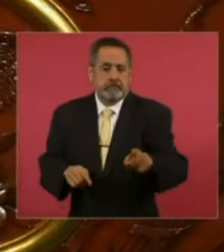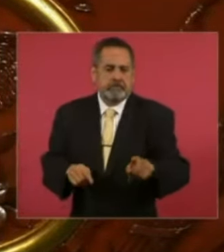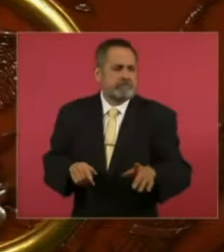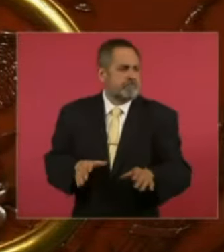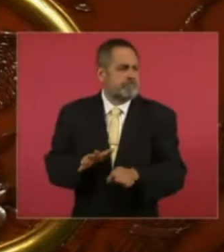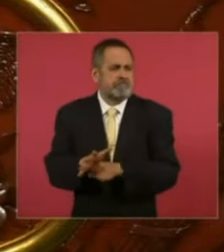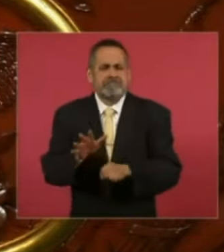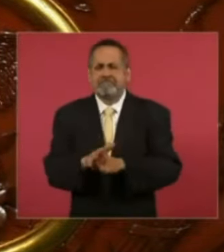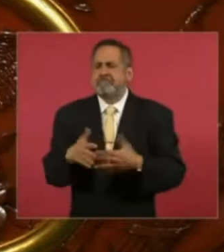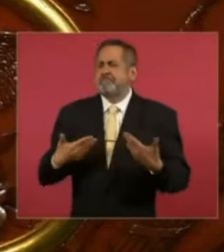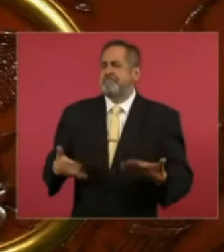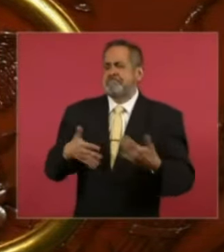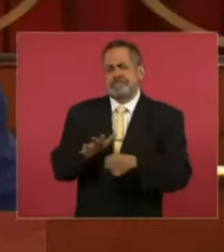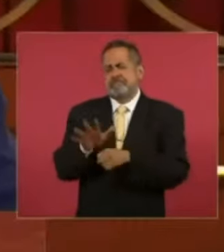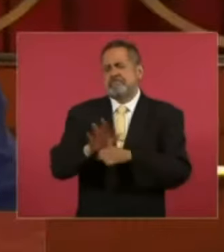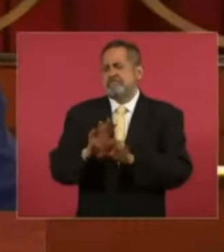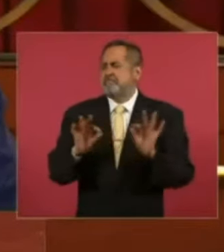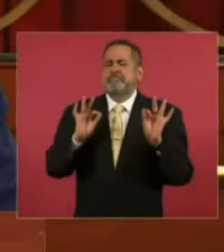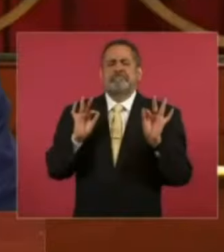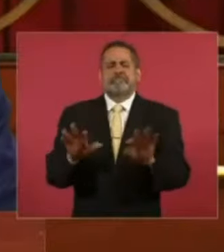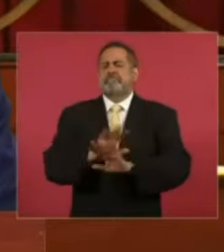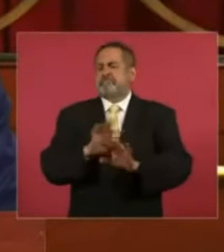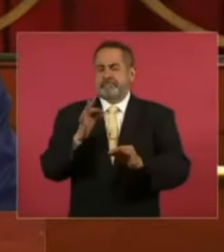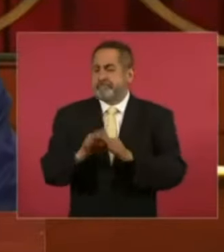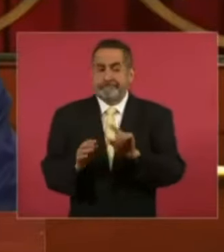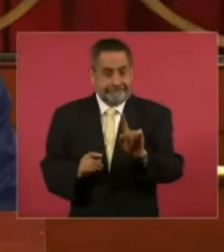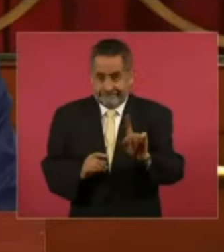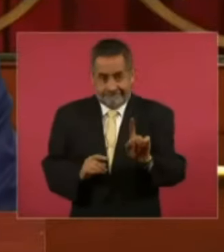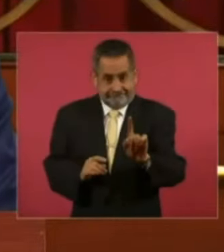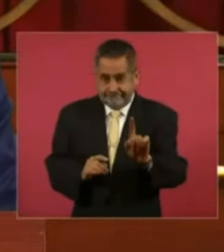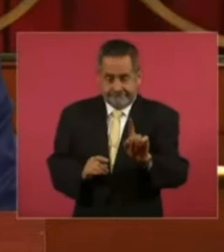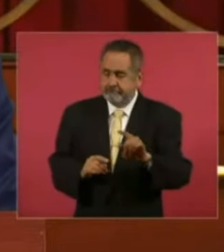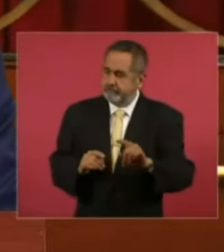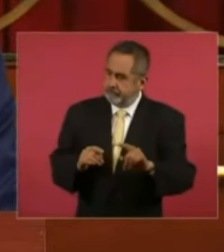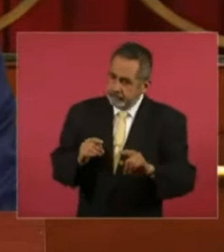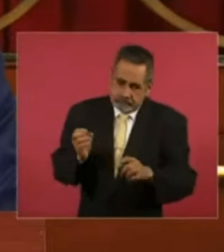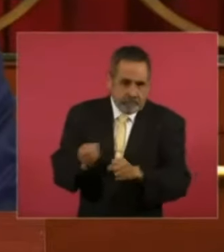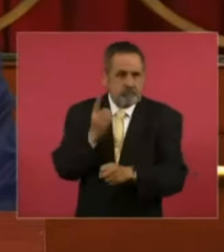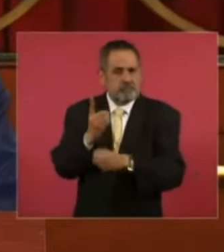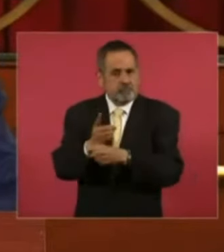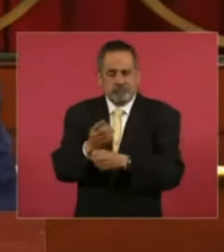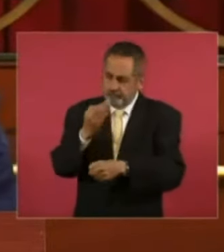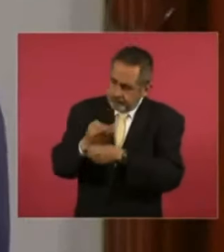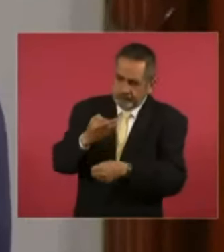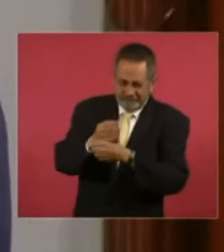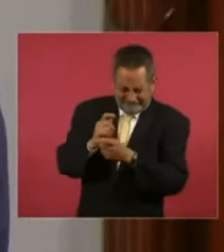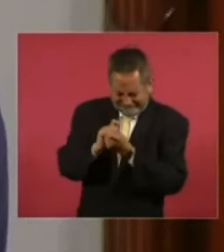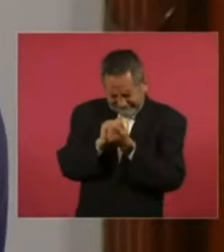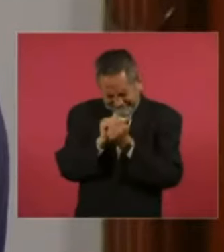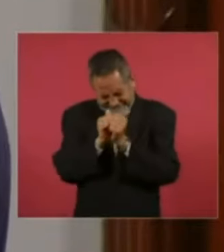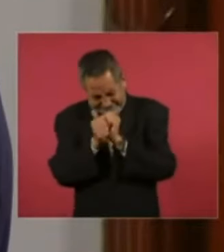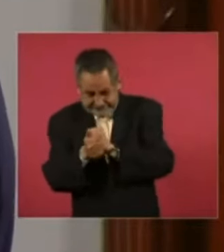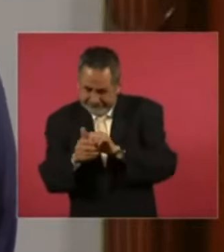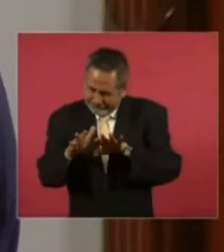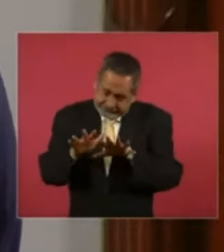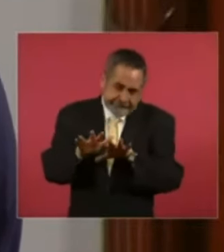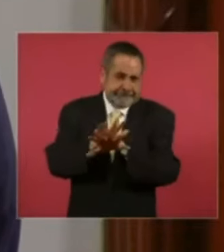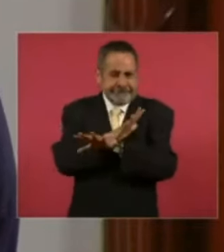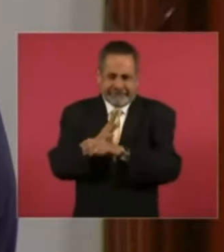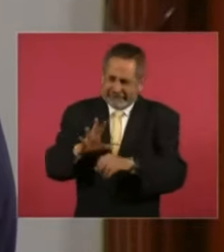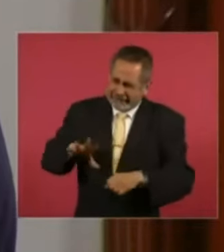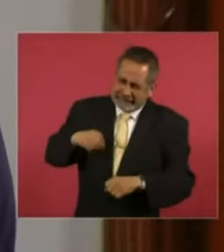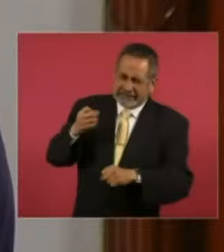el respetar las zonas con escasez de agua, con presión o estrés hídrico, y